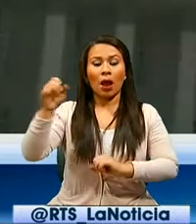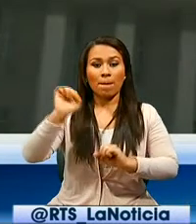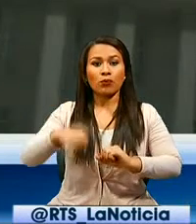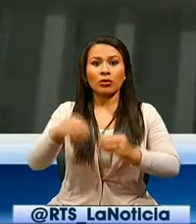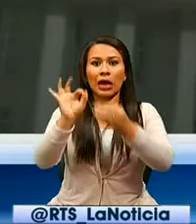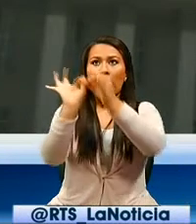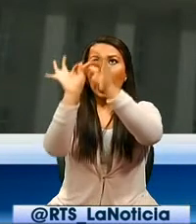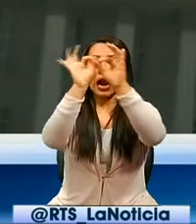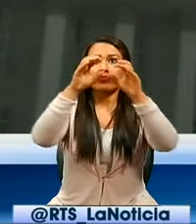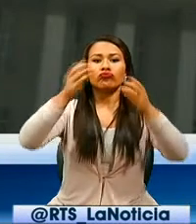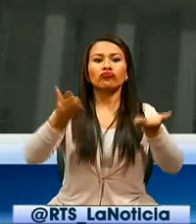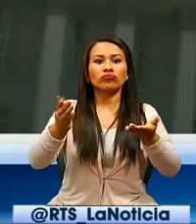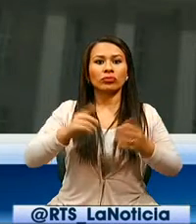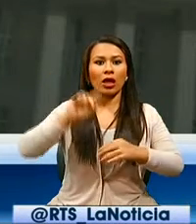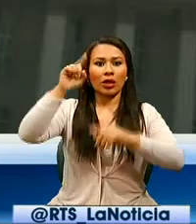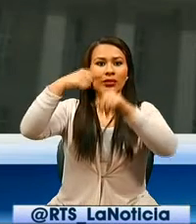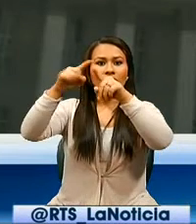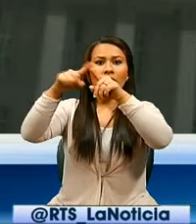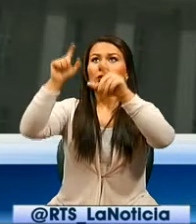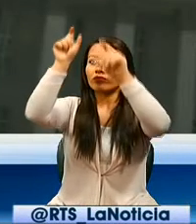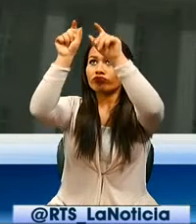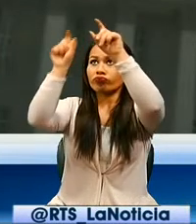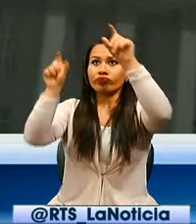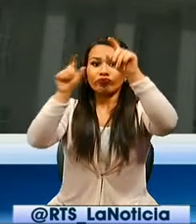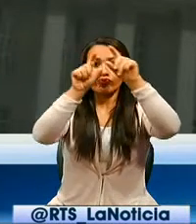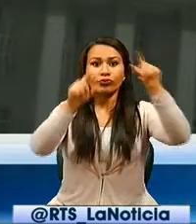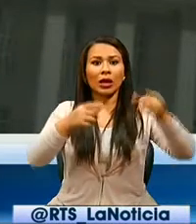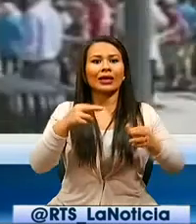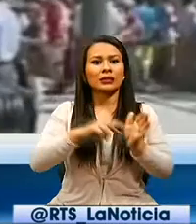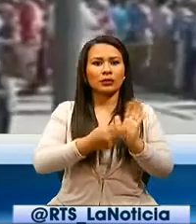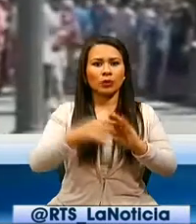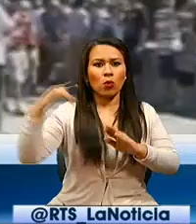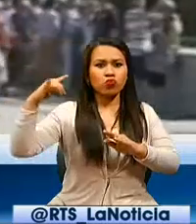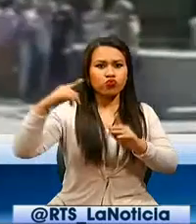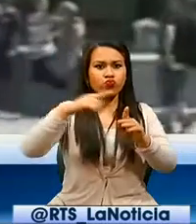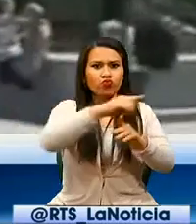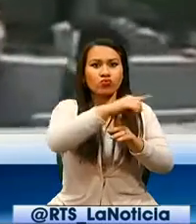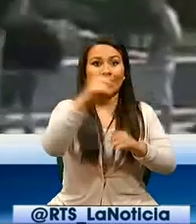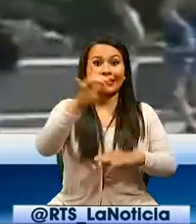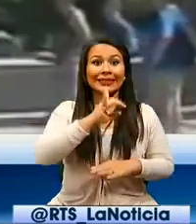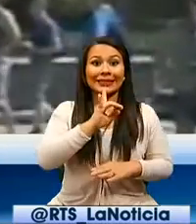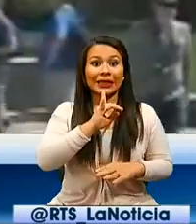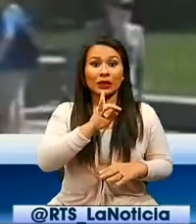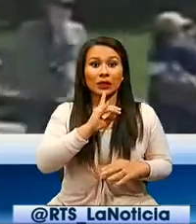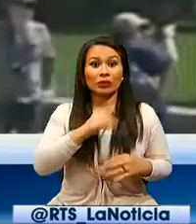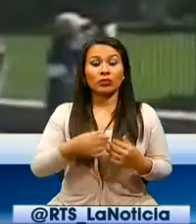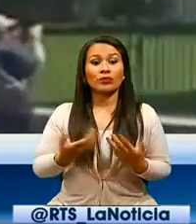montar cabezas nucleares en misiles balísticos. En un comunicado, Estados Unidos anunció